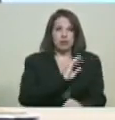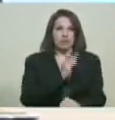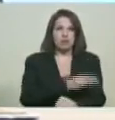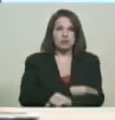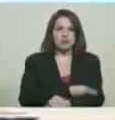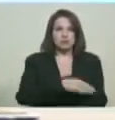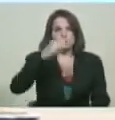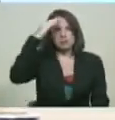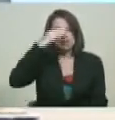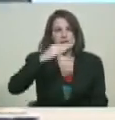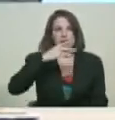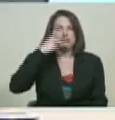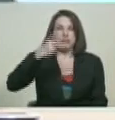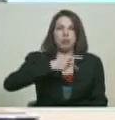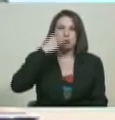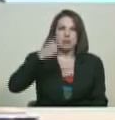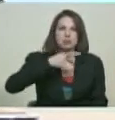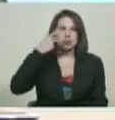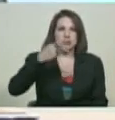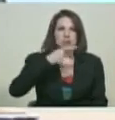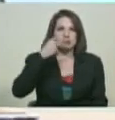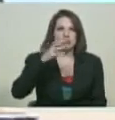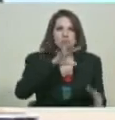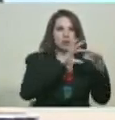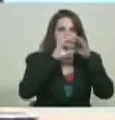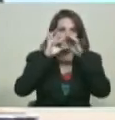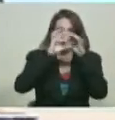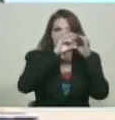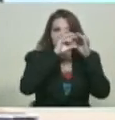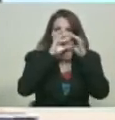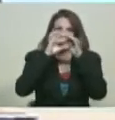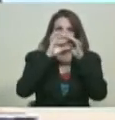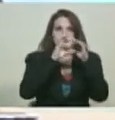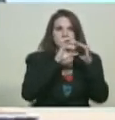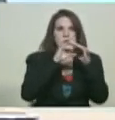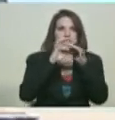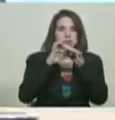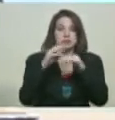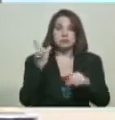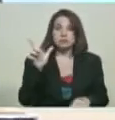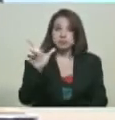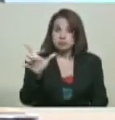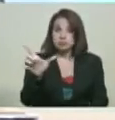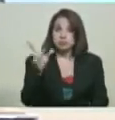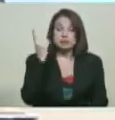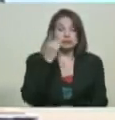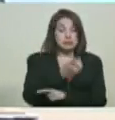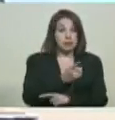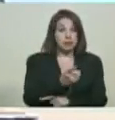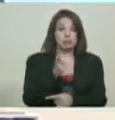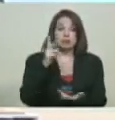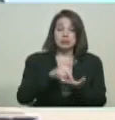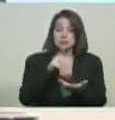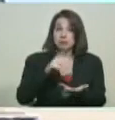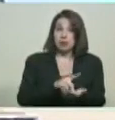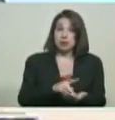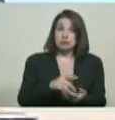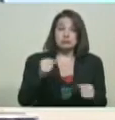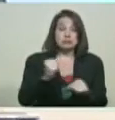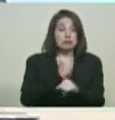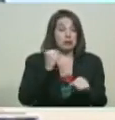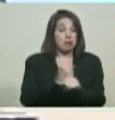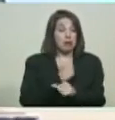militares el sistema de alianzas donde el partido socialista unido de venezuela tiene que completar y cumplir su